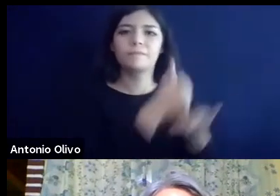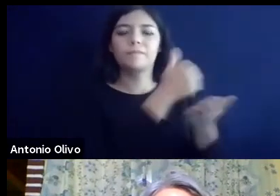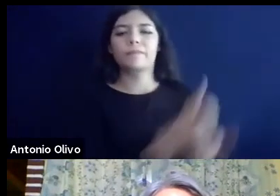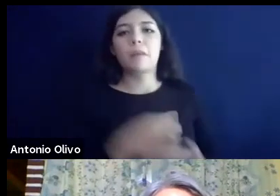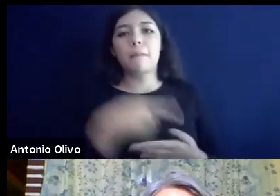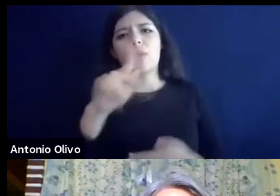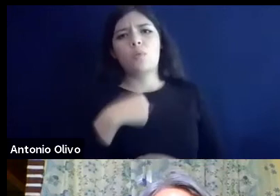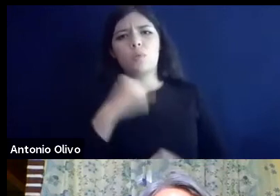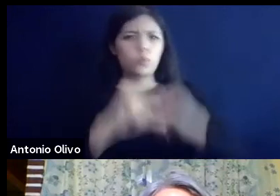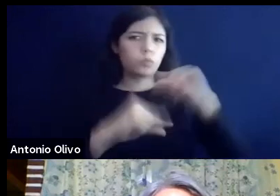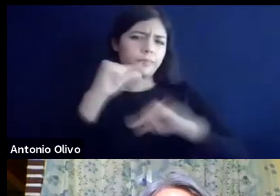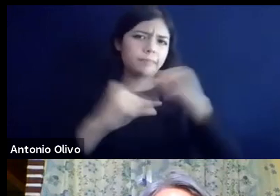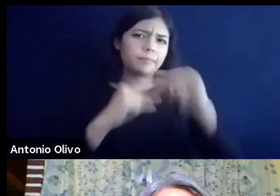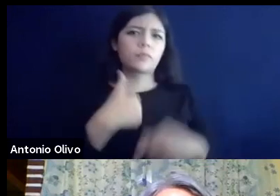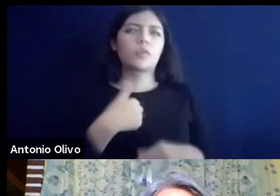que